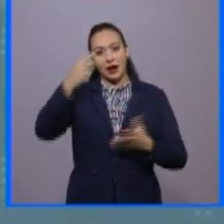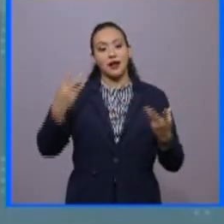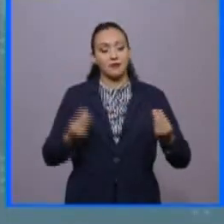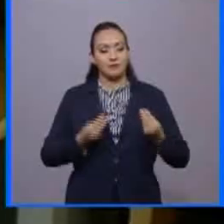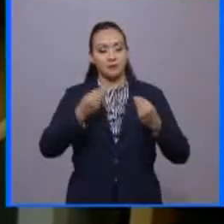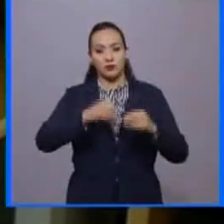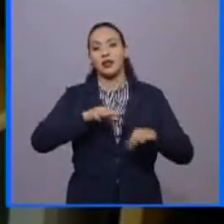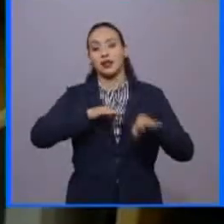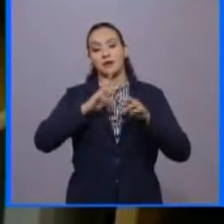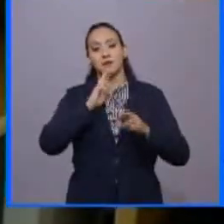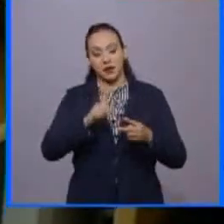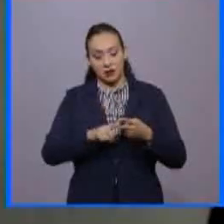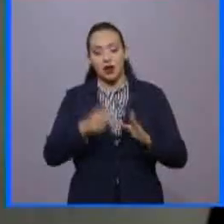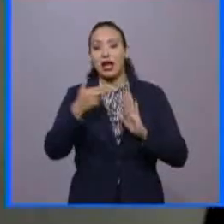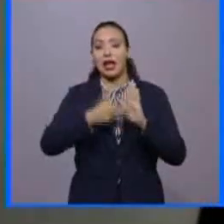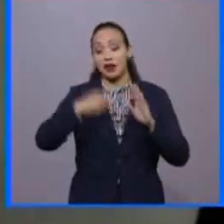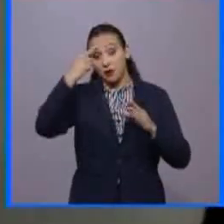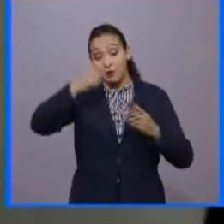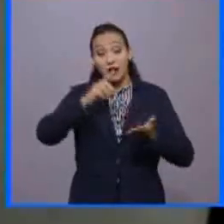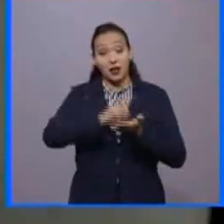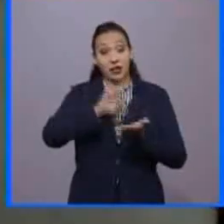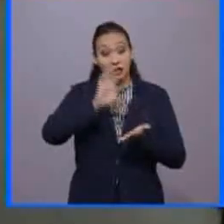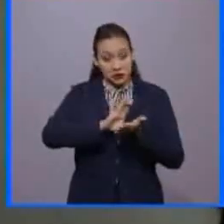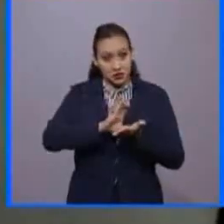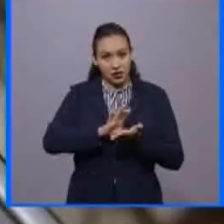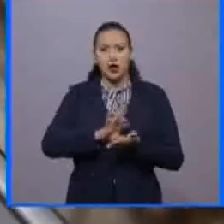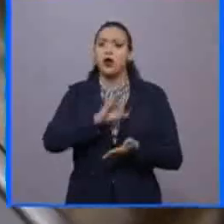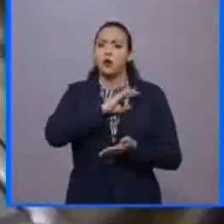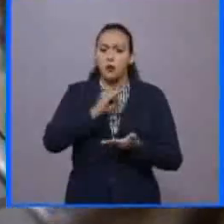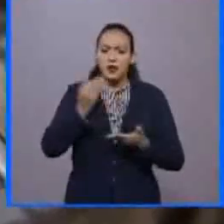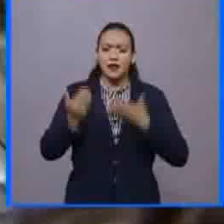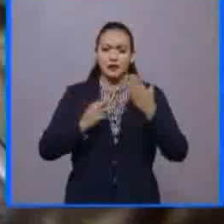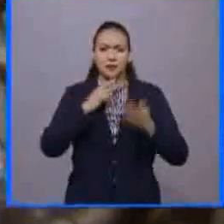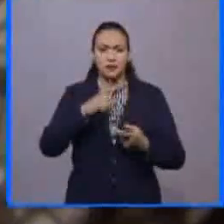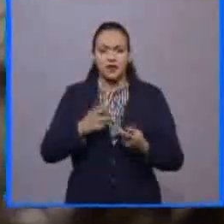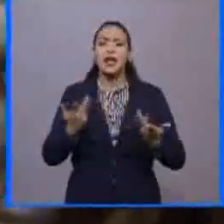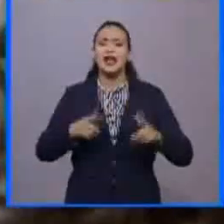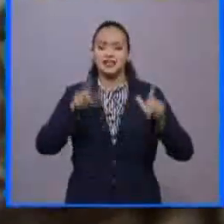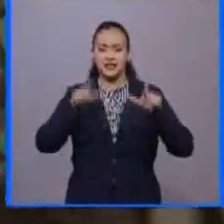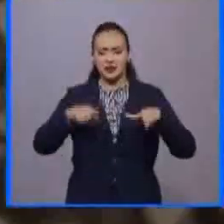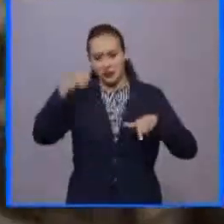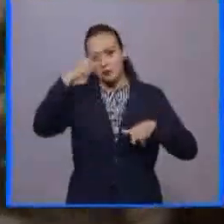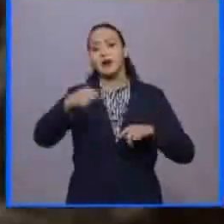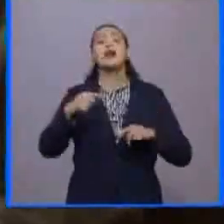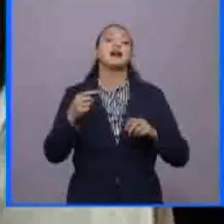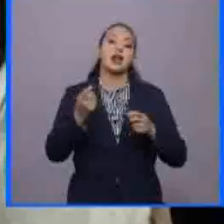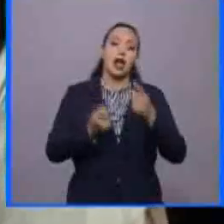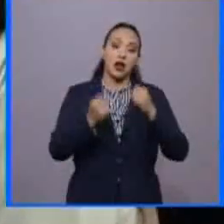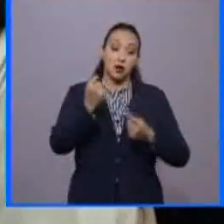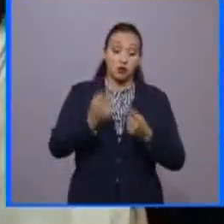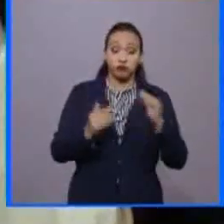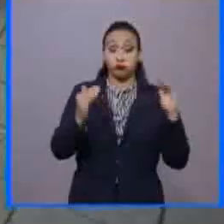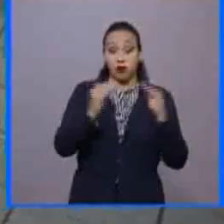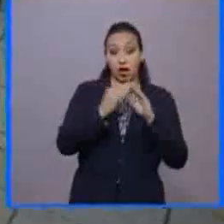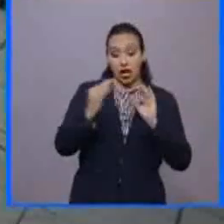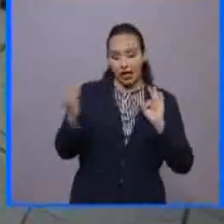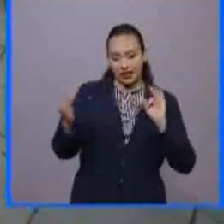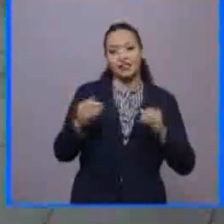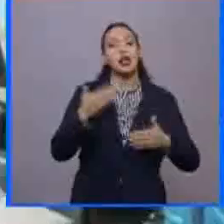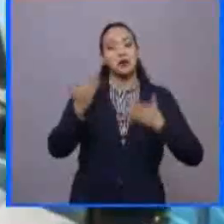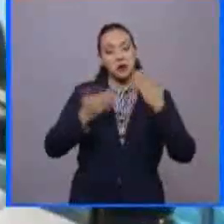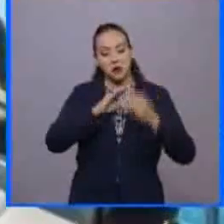diseñar herramientas para estudiantes con discapacidad y desarrollar plataformas para la educación a distancia. Sin